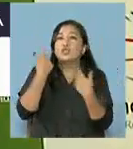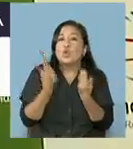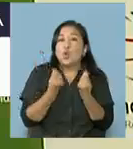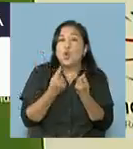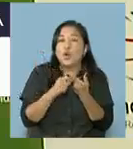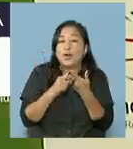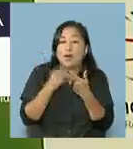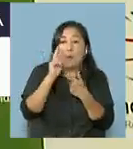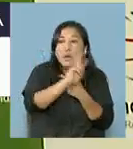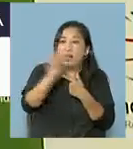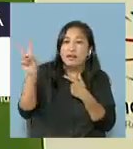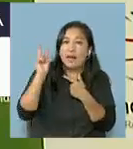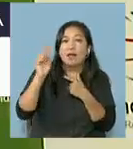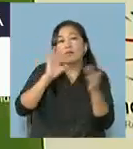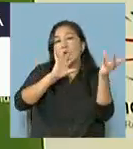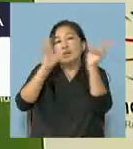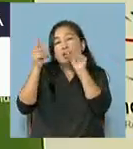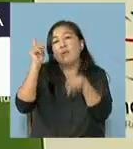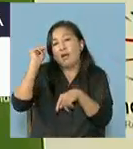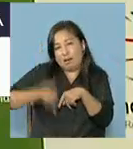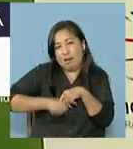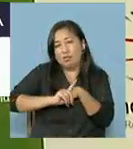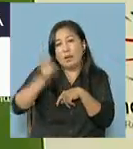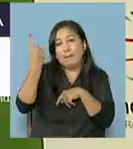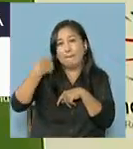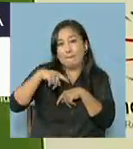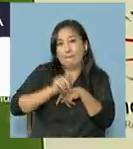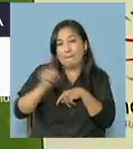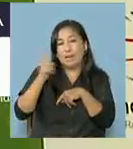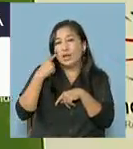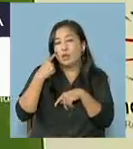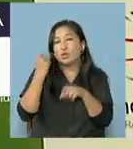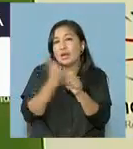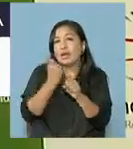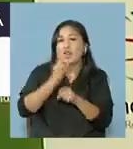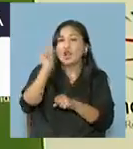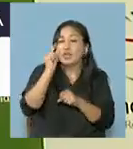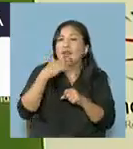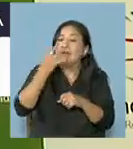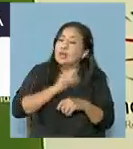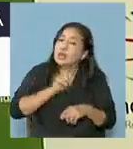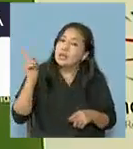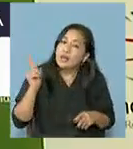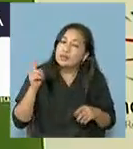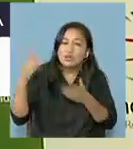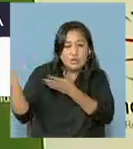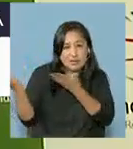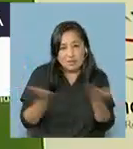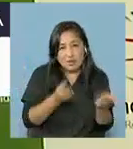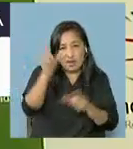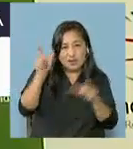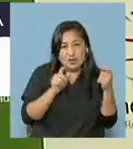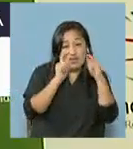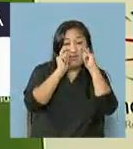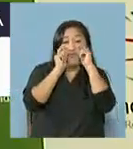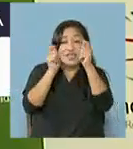poco con el uso del propio clima, pero tareas muy menores y la verdad, yo les invito a la gente de que